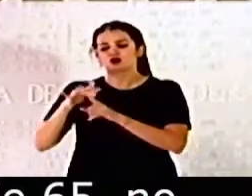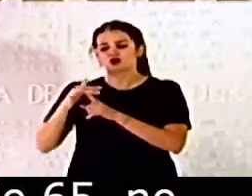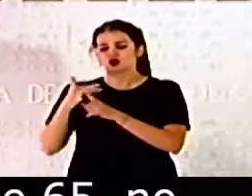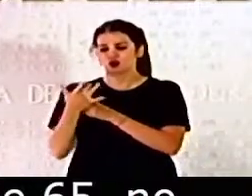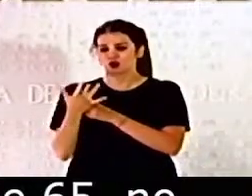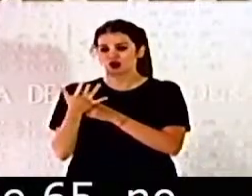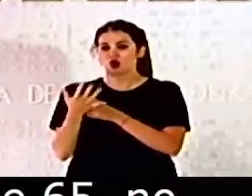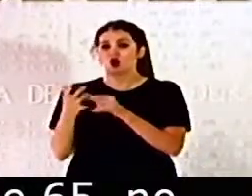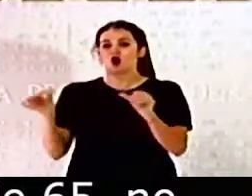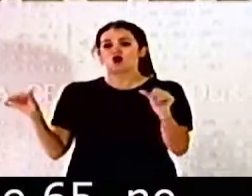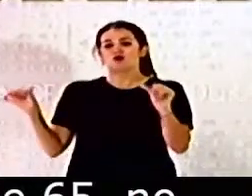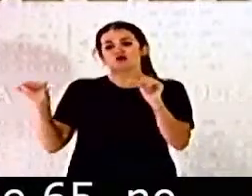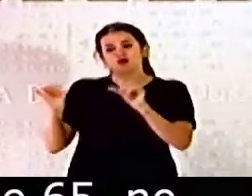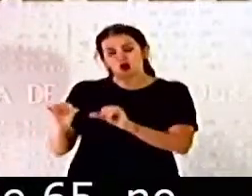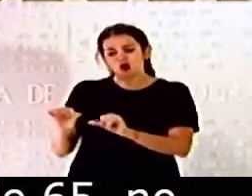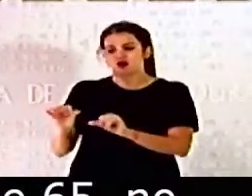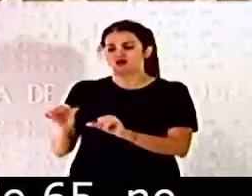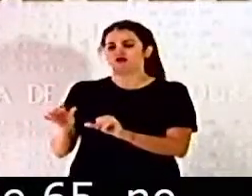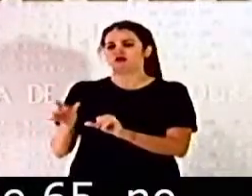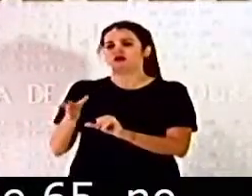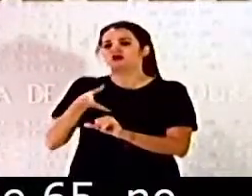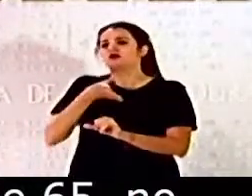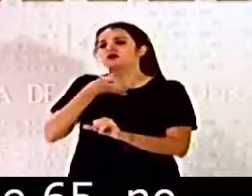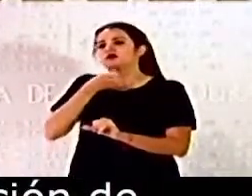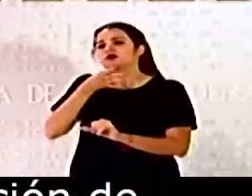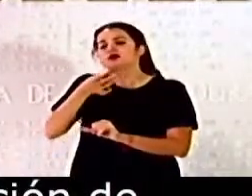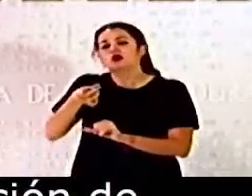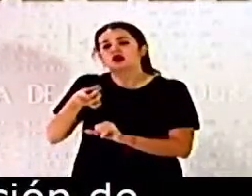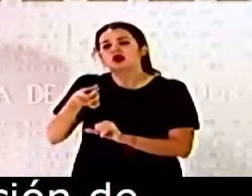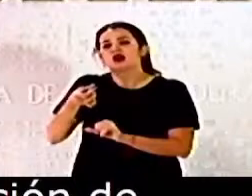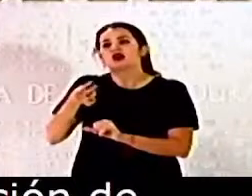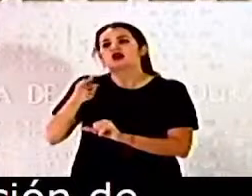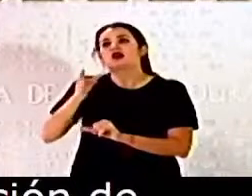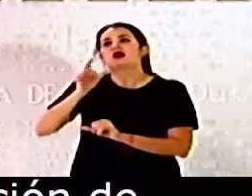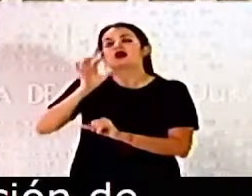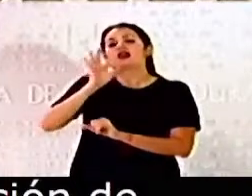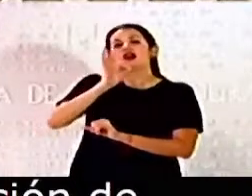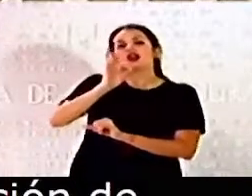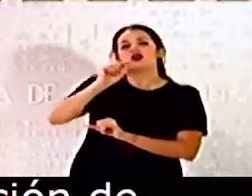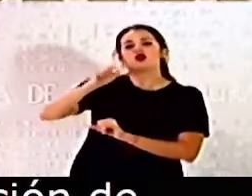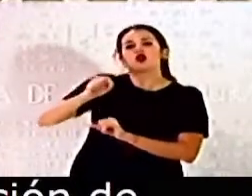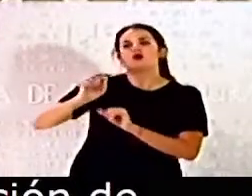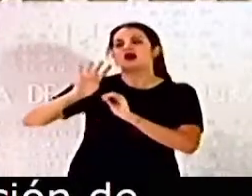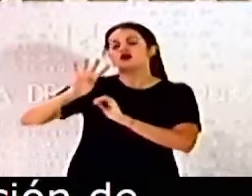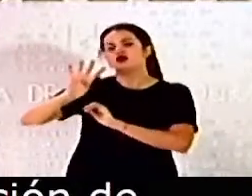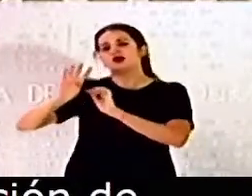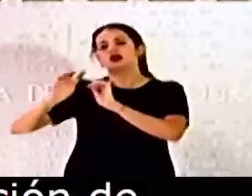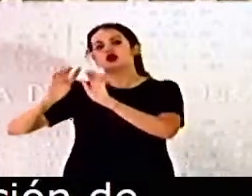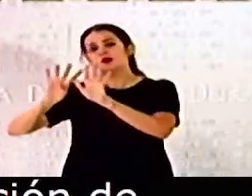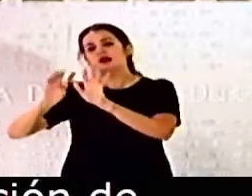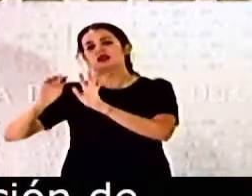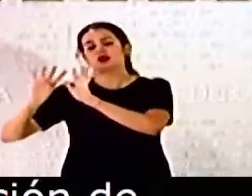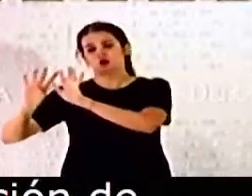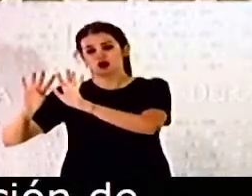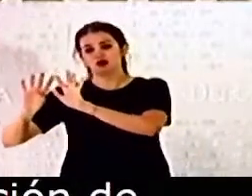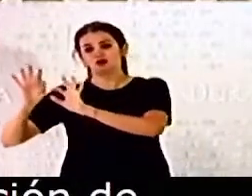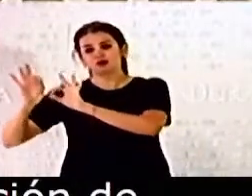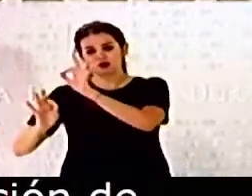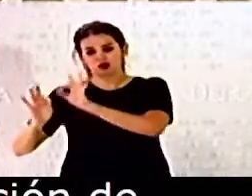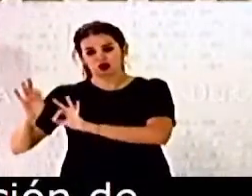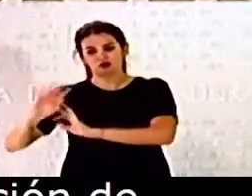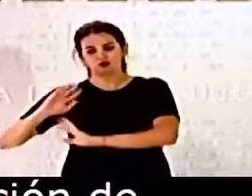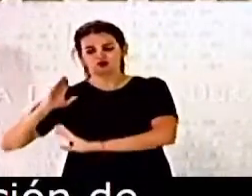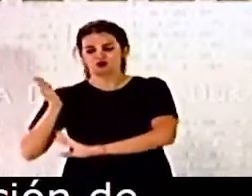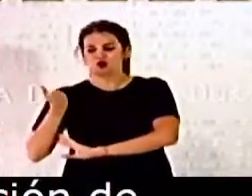crecimiento en los últimos días y una razón de tasa cercana al 1, del 0,94, nos hacen que hayamos solicitado el perímetro